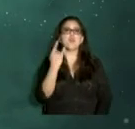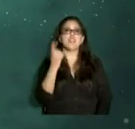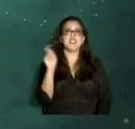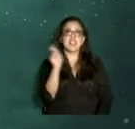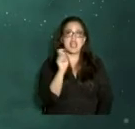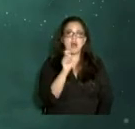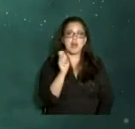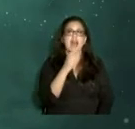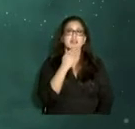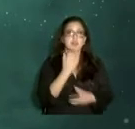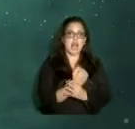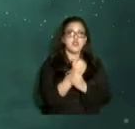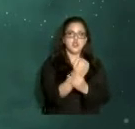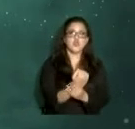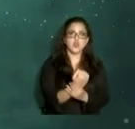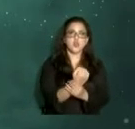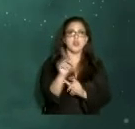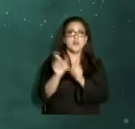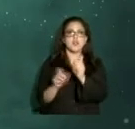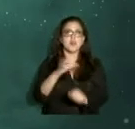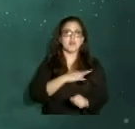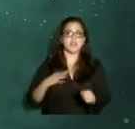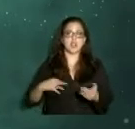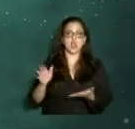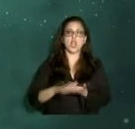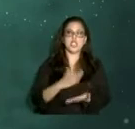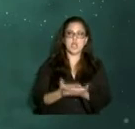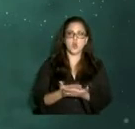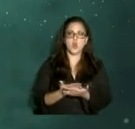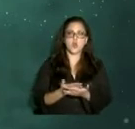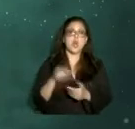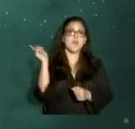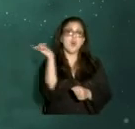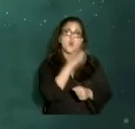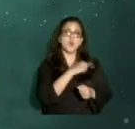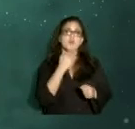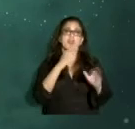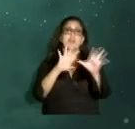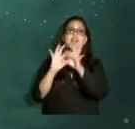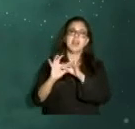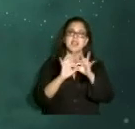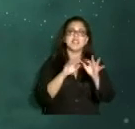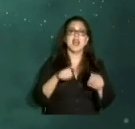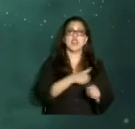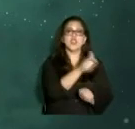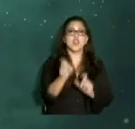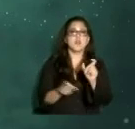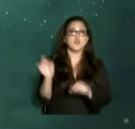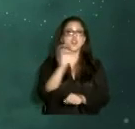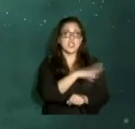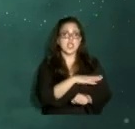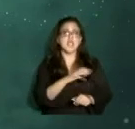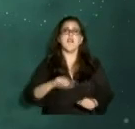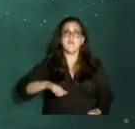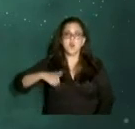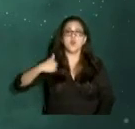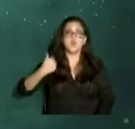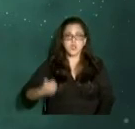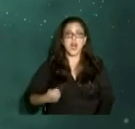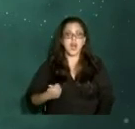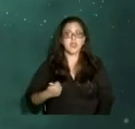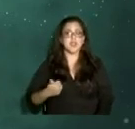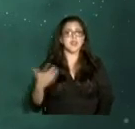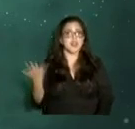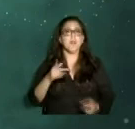tuvimos colaboración de personas del Ministerio de Salud. Y por último, agradecer a todos esos chilenos que generosa y voluntariamente